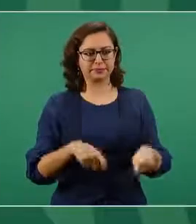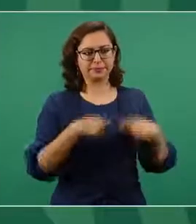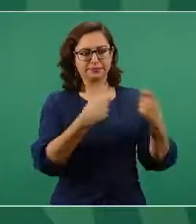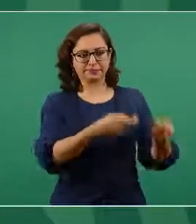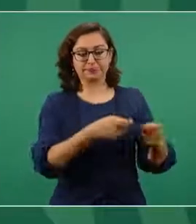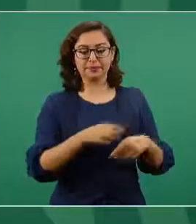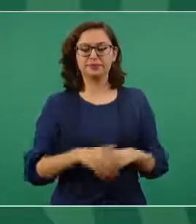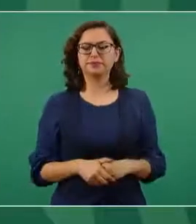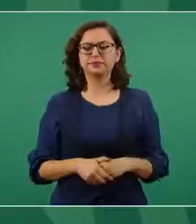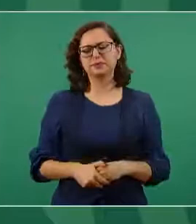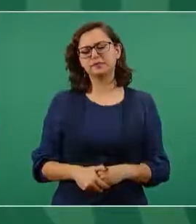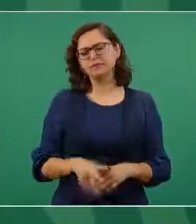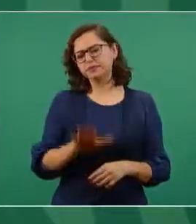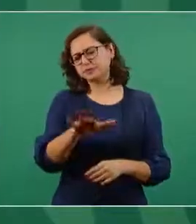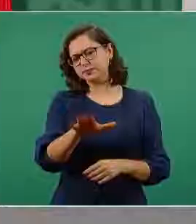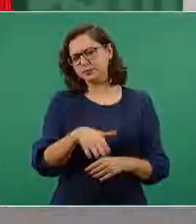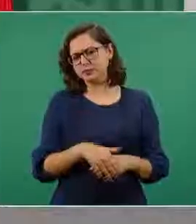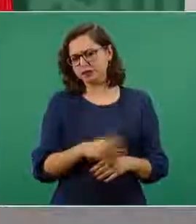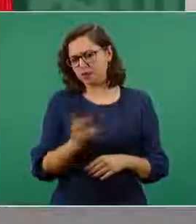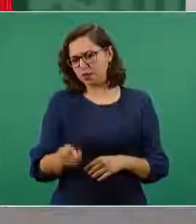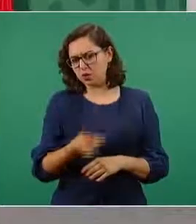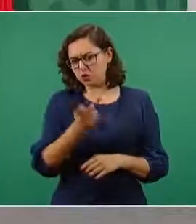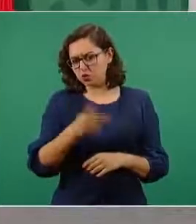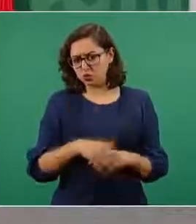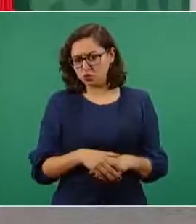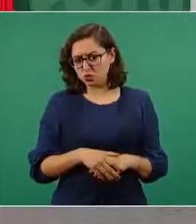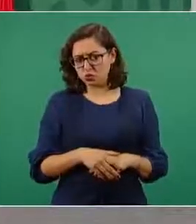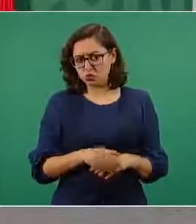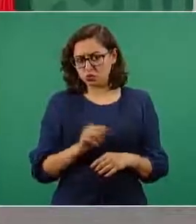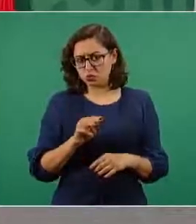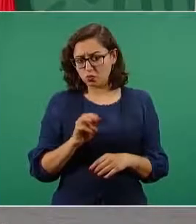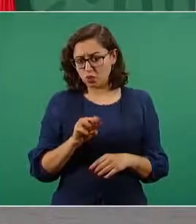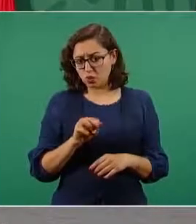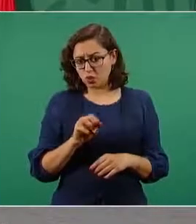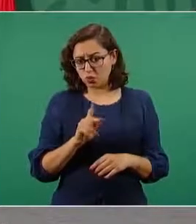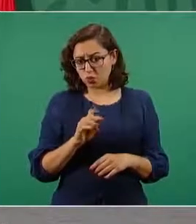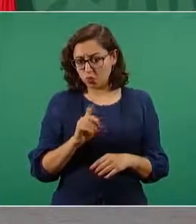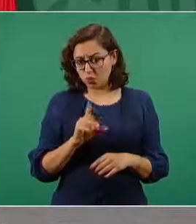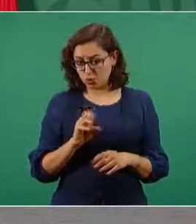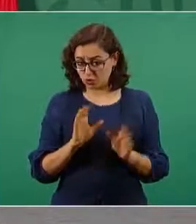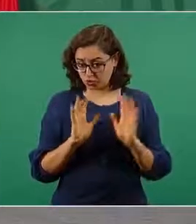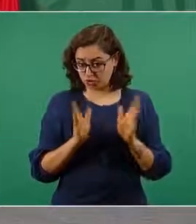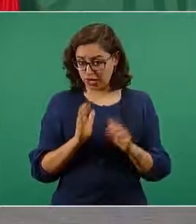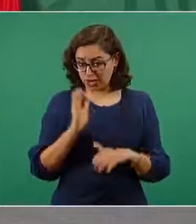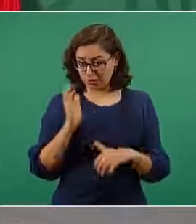pregunto, ¿ya no hay monopolios en la comunicación?